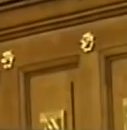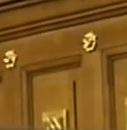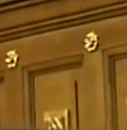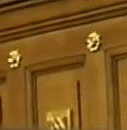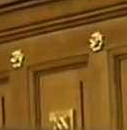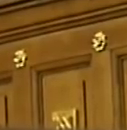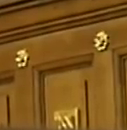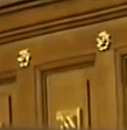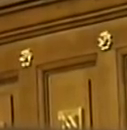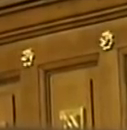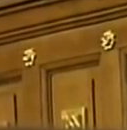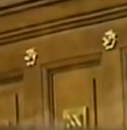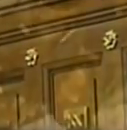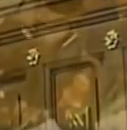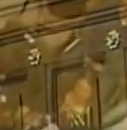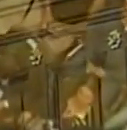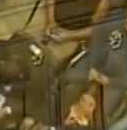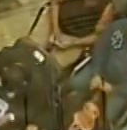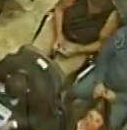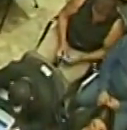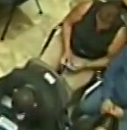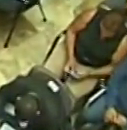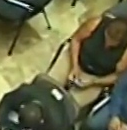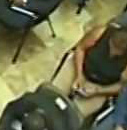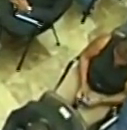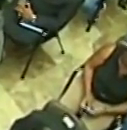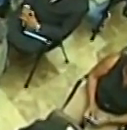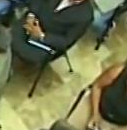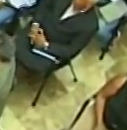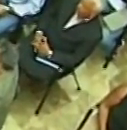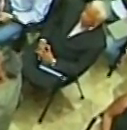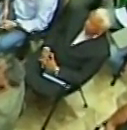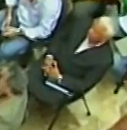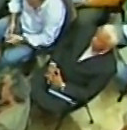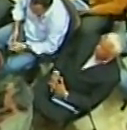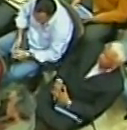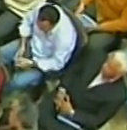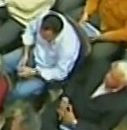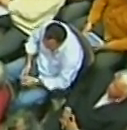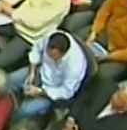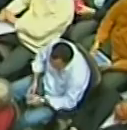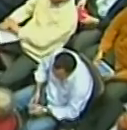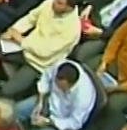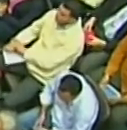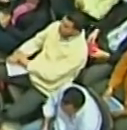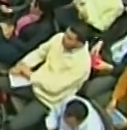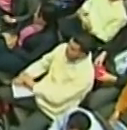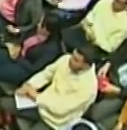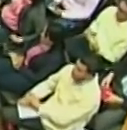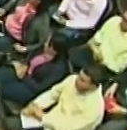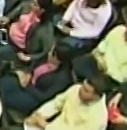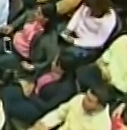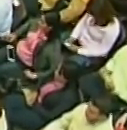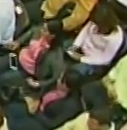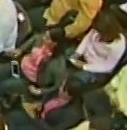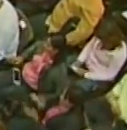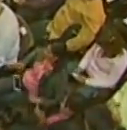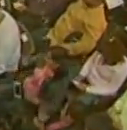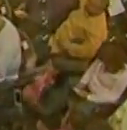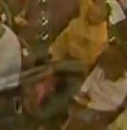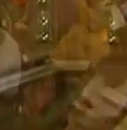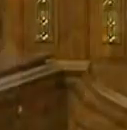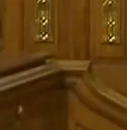mayoritaria de este pueblo para activar ese poder extraordinario, que no es de Chávez, sino de un pueblo. Ya